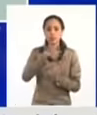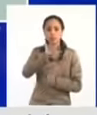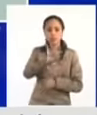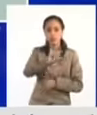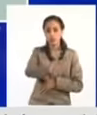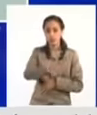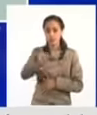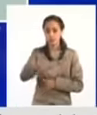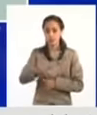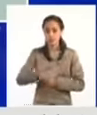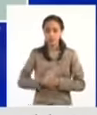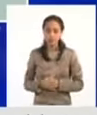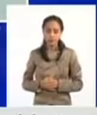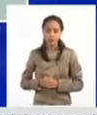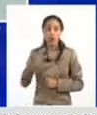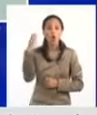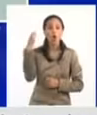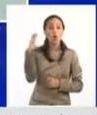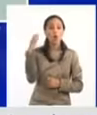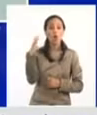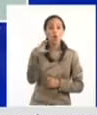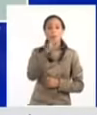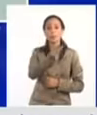25.766, Colombia